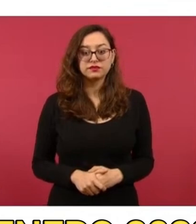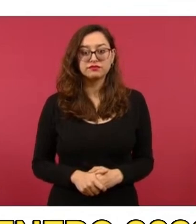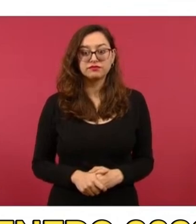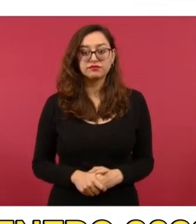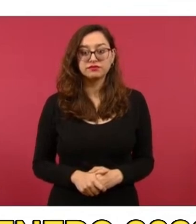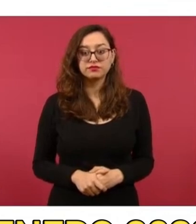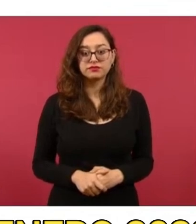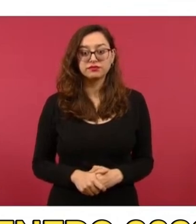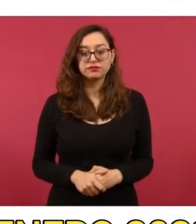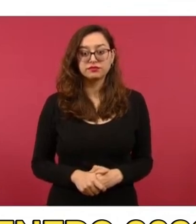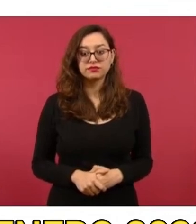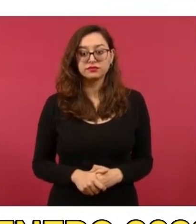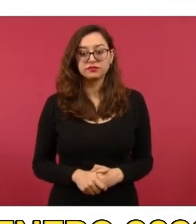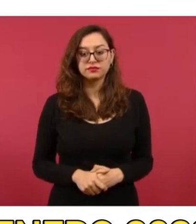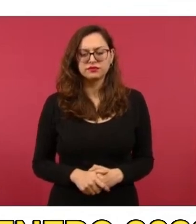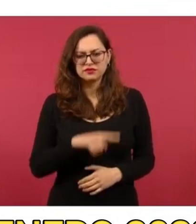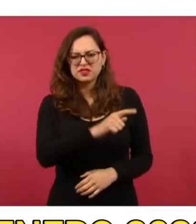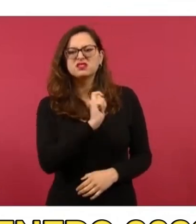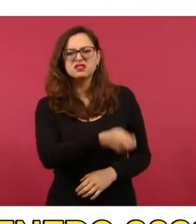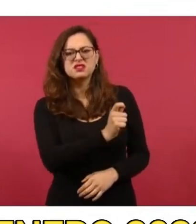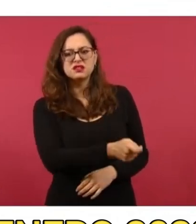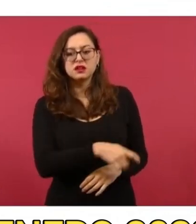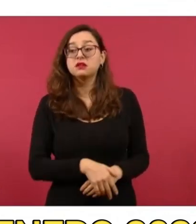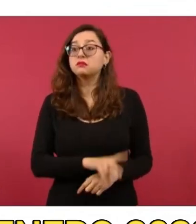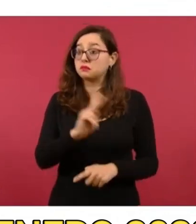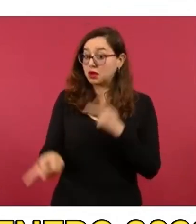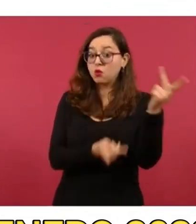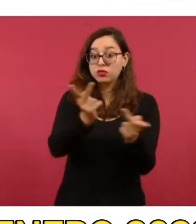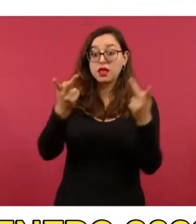Es una encuesta. ¿Y?